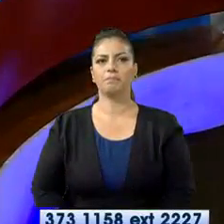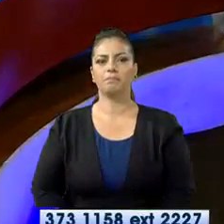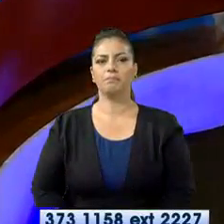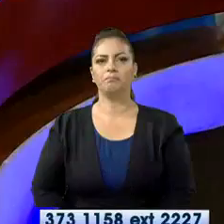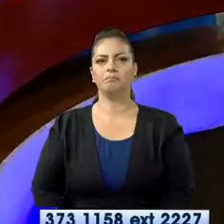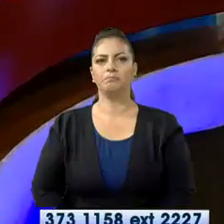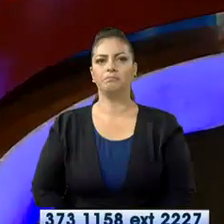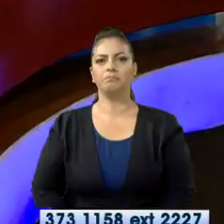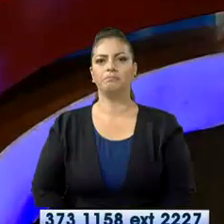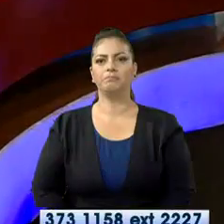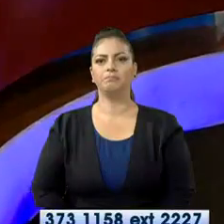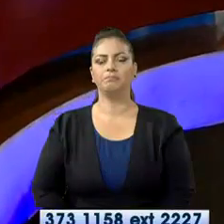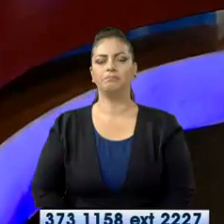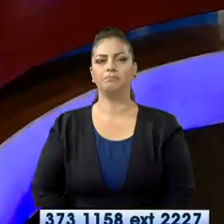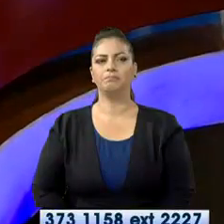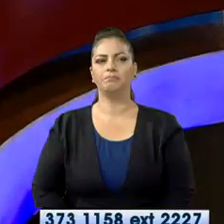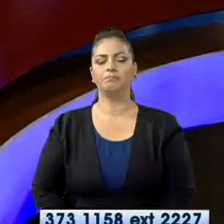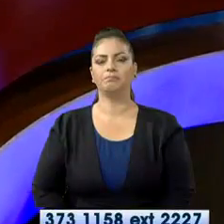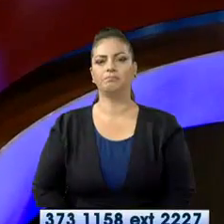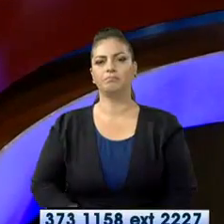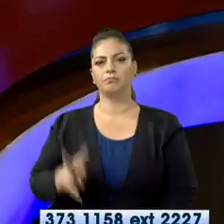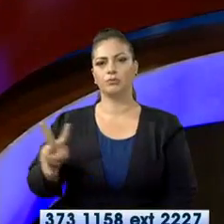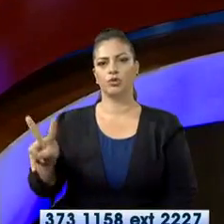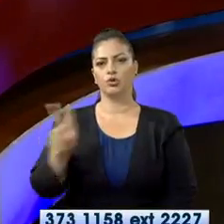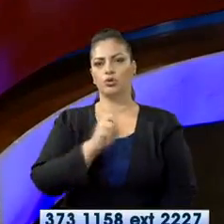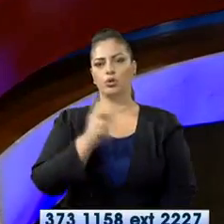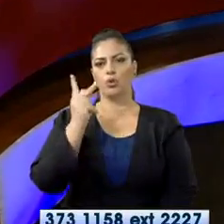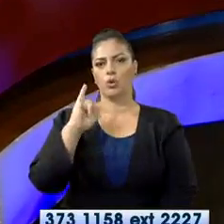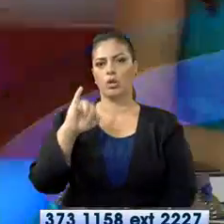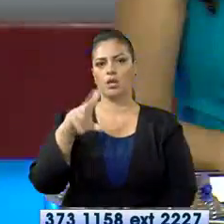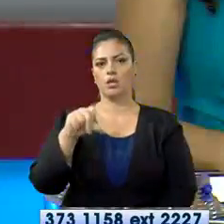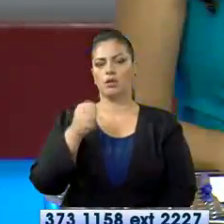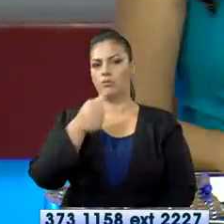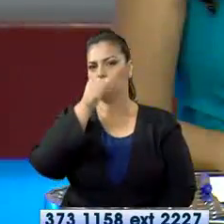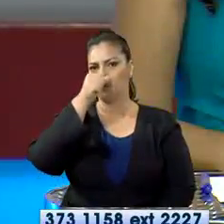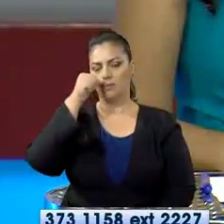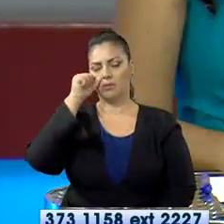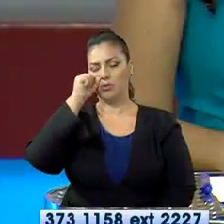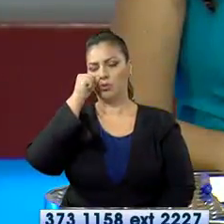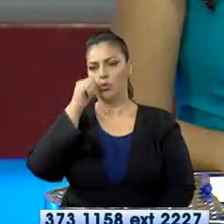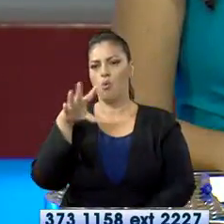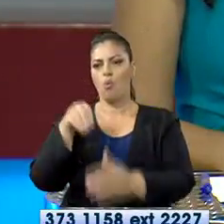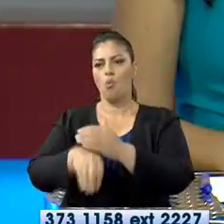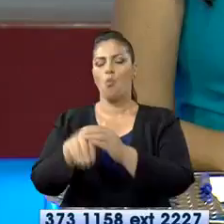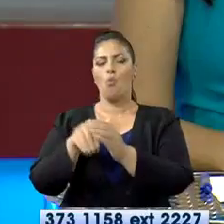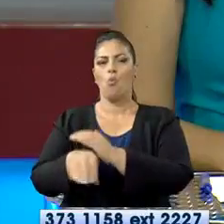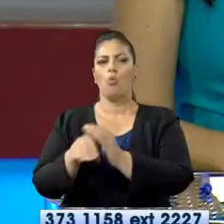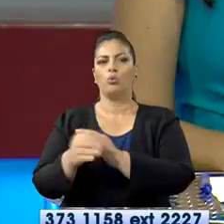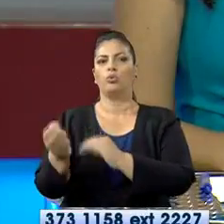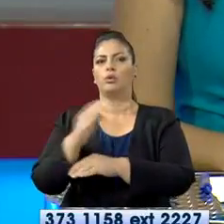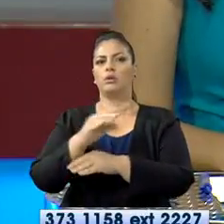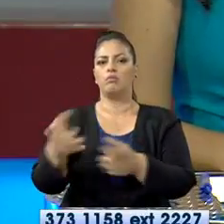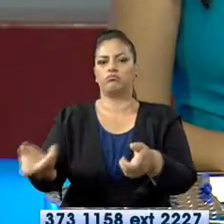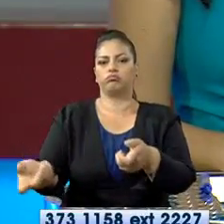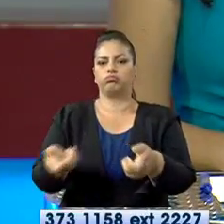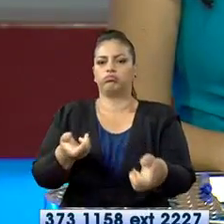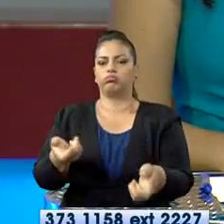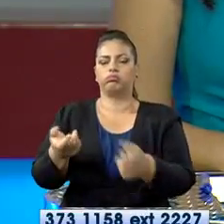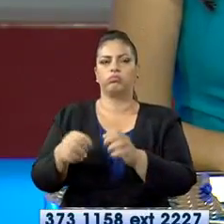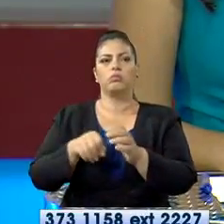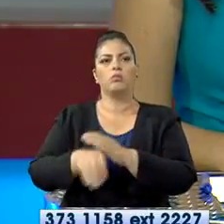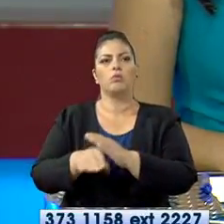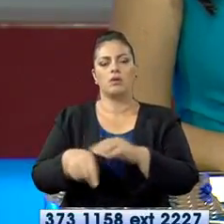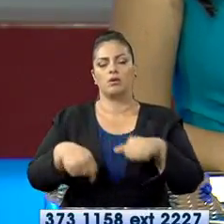Y más de 200 kilos de clorhidrato de cocaína fueron encontrados dentro de un camión en una ciudadela del norte de Guayaquil. Dos